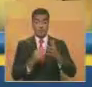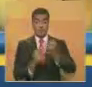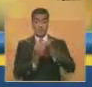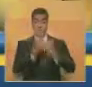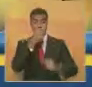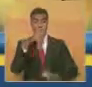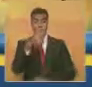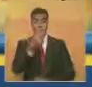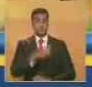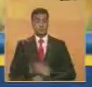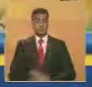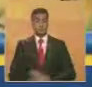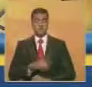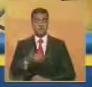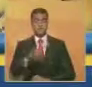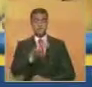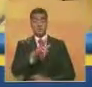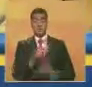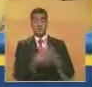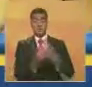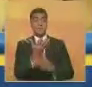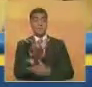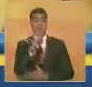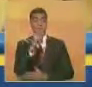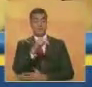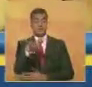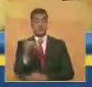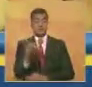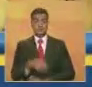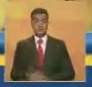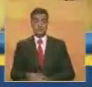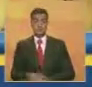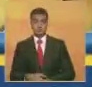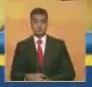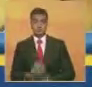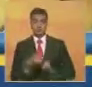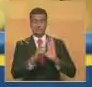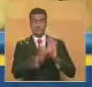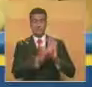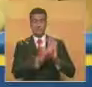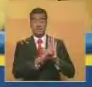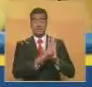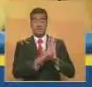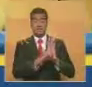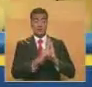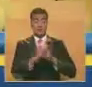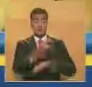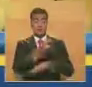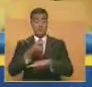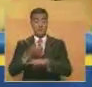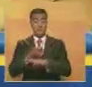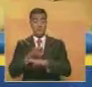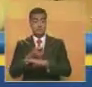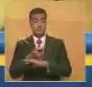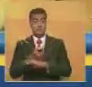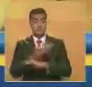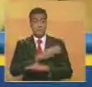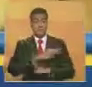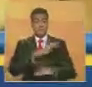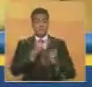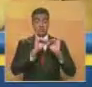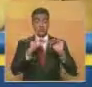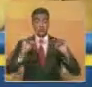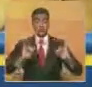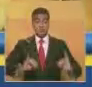popular el próximo 3 de mayo ante la Asamblea Nacional, una ley que busca hacer que las misiones sean institucionalizadas, que